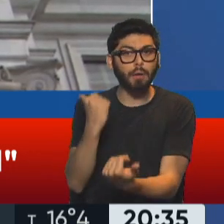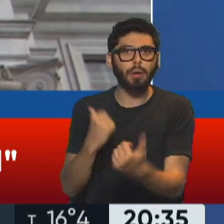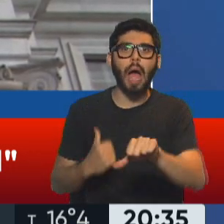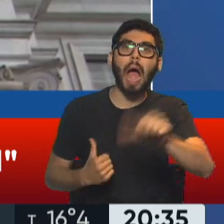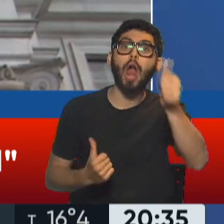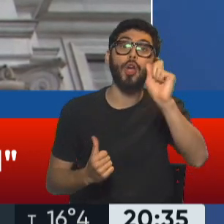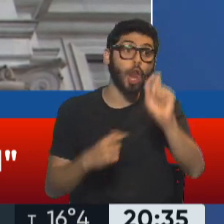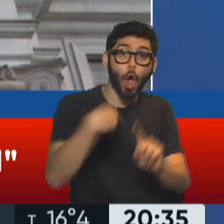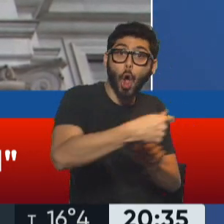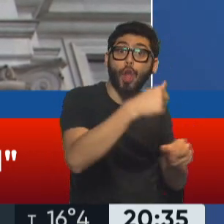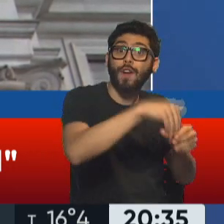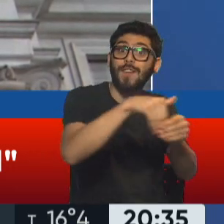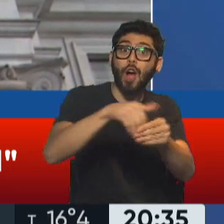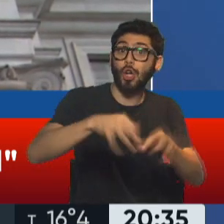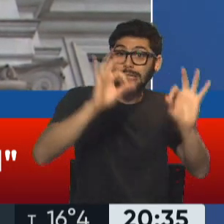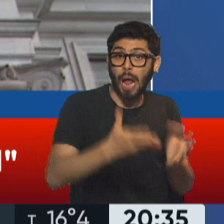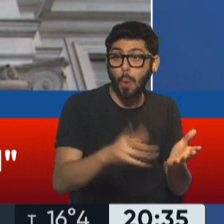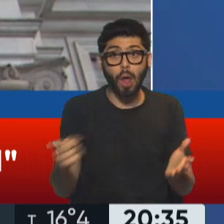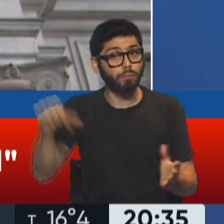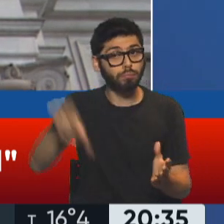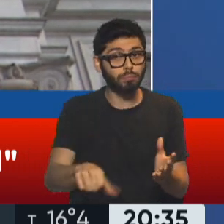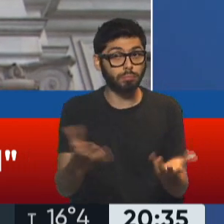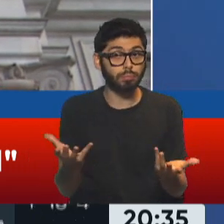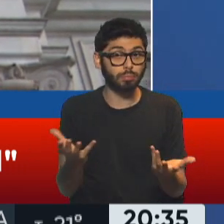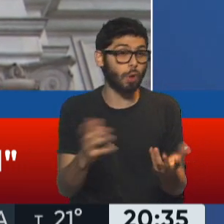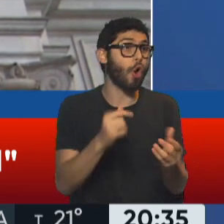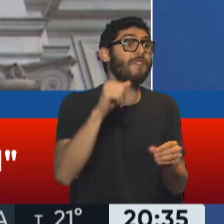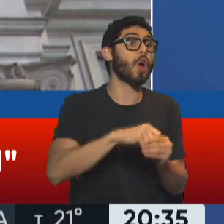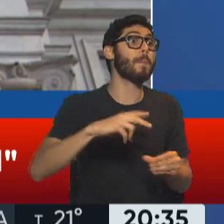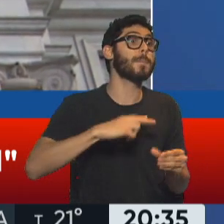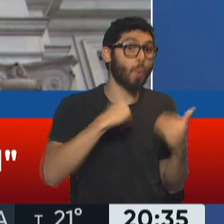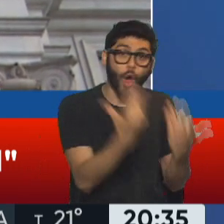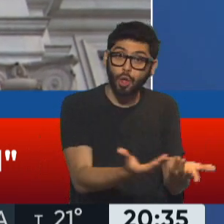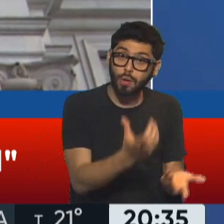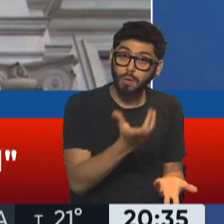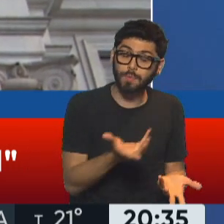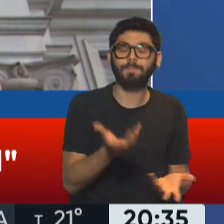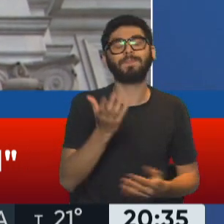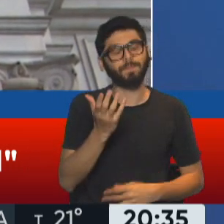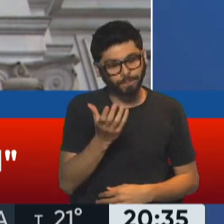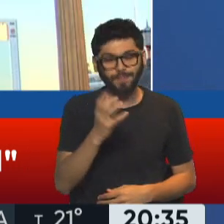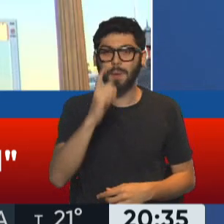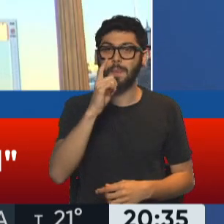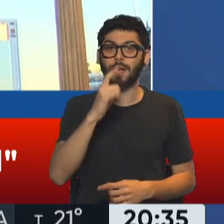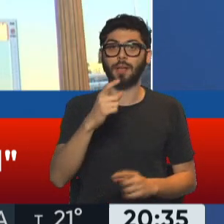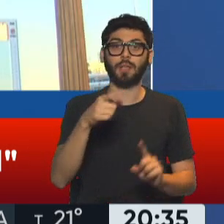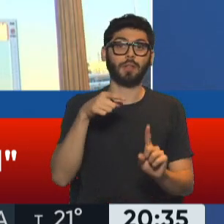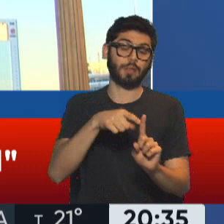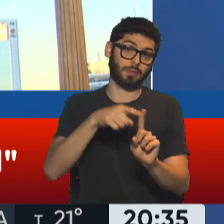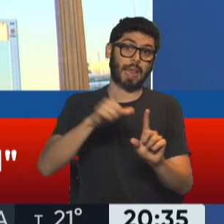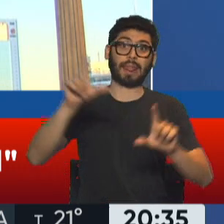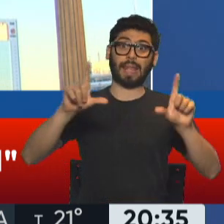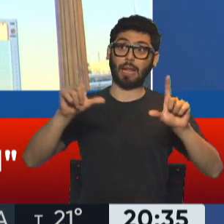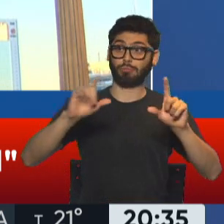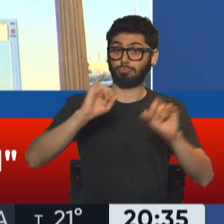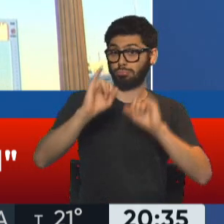los bancos. También es una medida que se toma en favor del resto de los bancos privados, ¿no? Creo que debería explicar, una vez que he hecho estas declaraciones en televisión, como